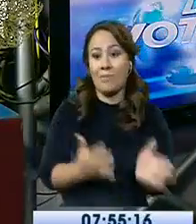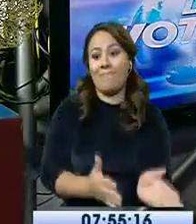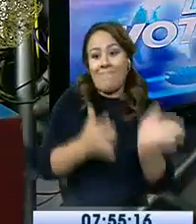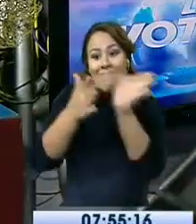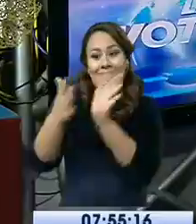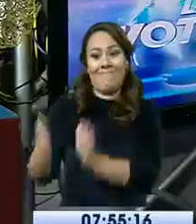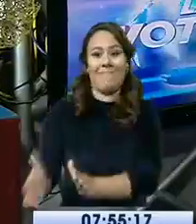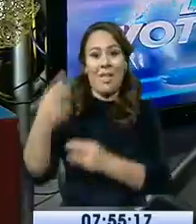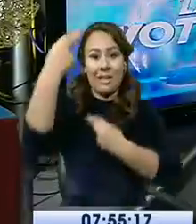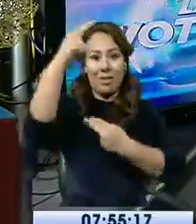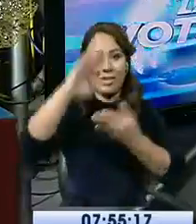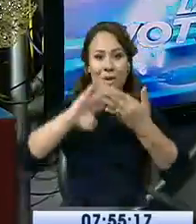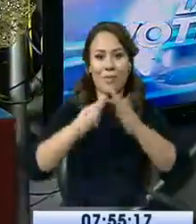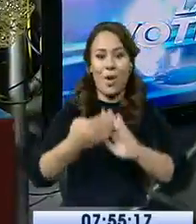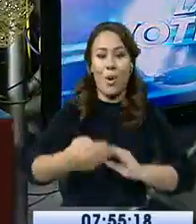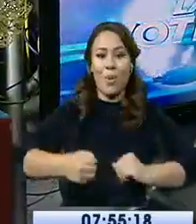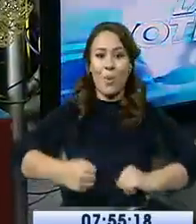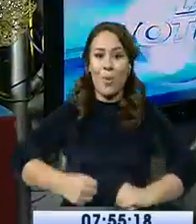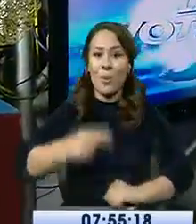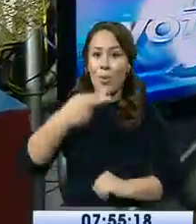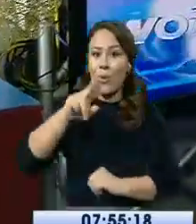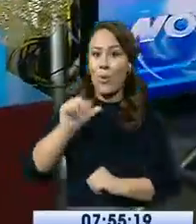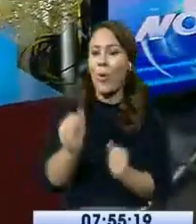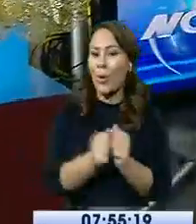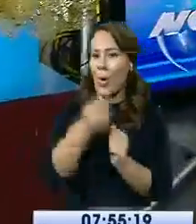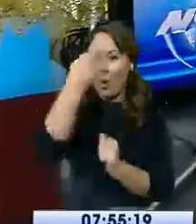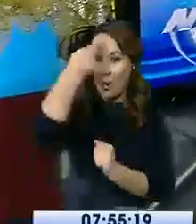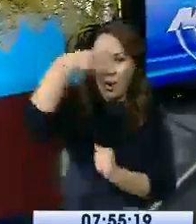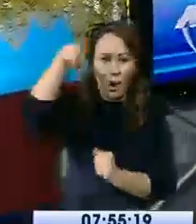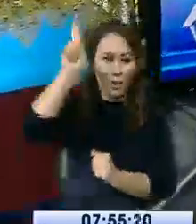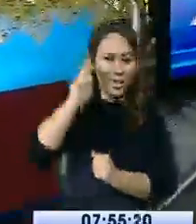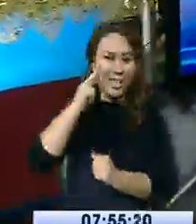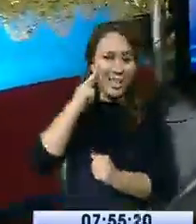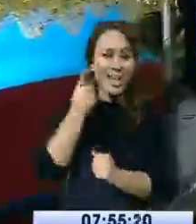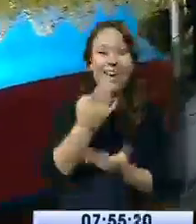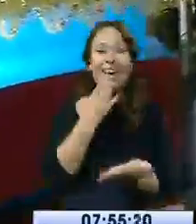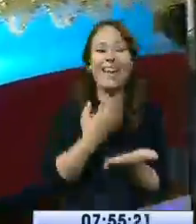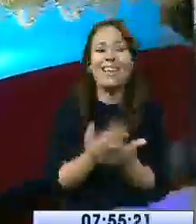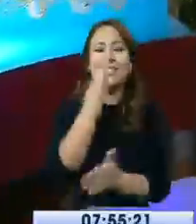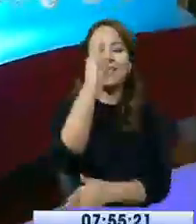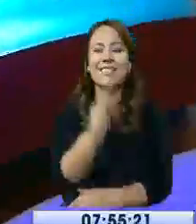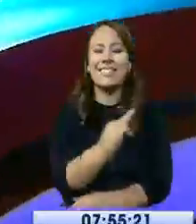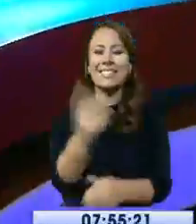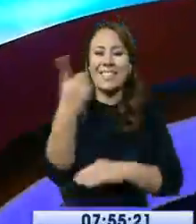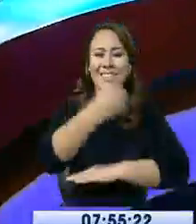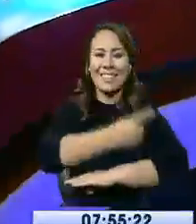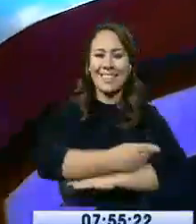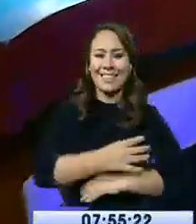noticia en la comunidad con Hugo Gavilanes y Roselena Vascones. De mi parte es todo, que tengan un bendecido día.